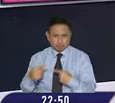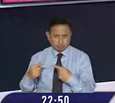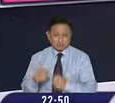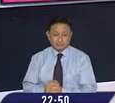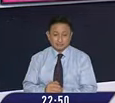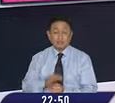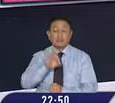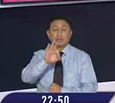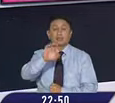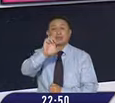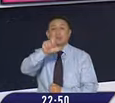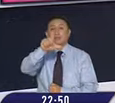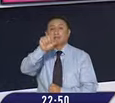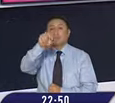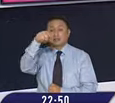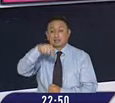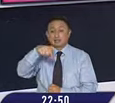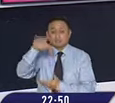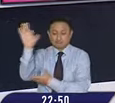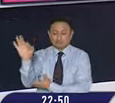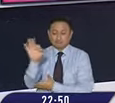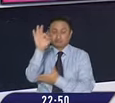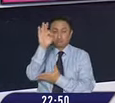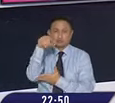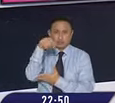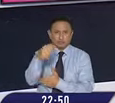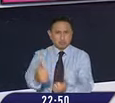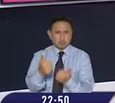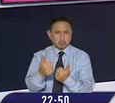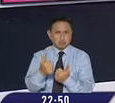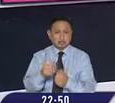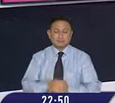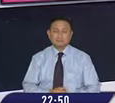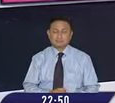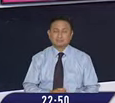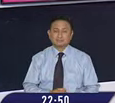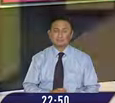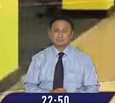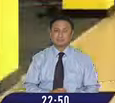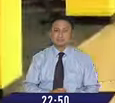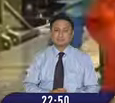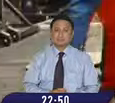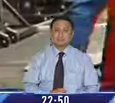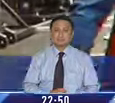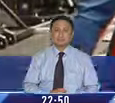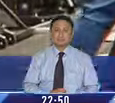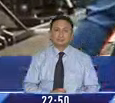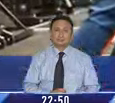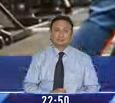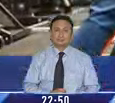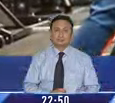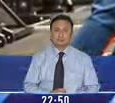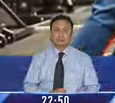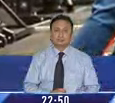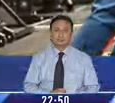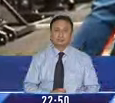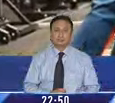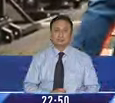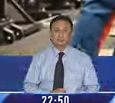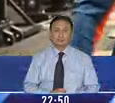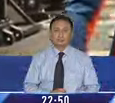Félix Torres es una de las figuras que se ha consolidado en la defensa. Con trabajo de Ignacio Latín continúa con